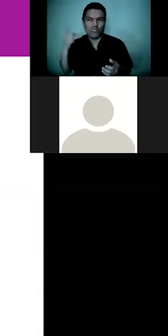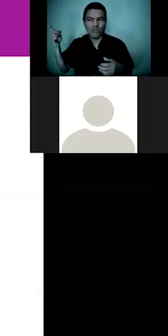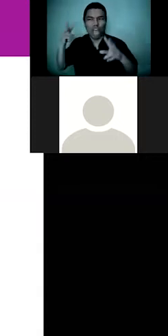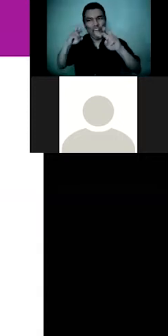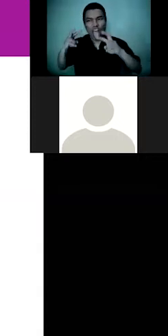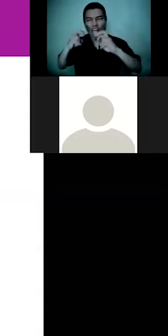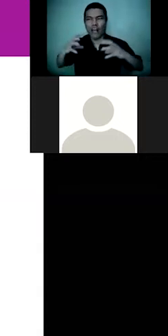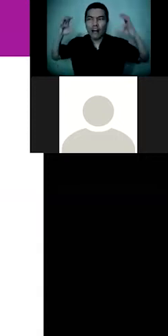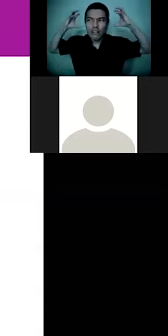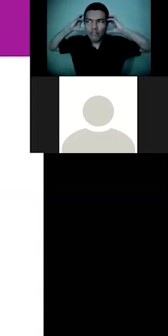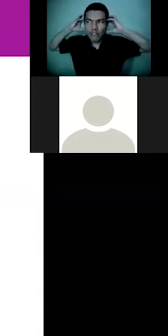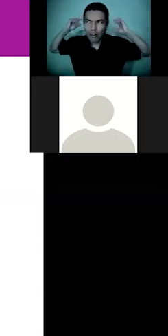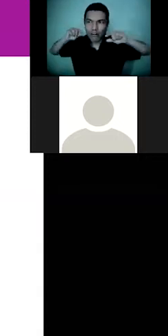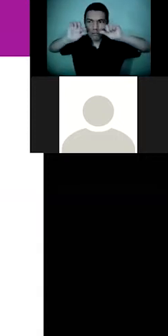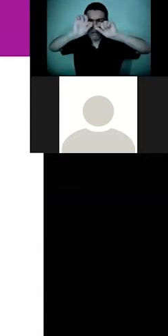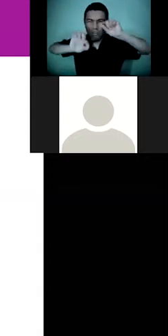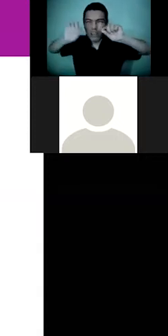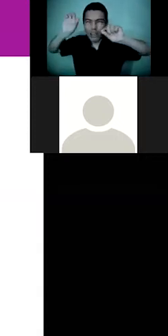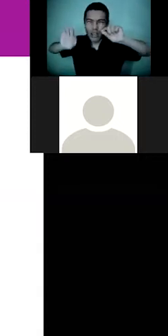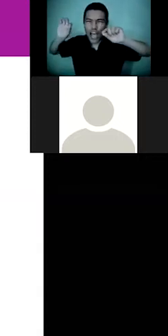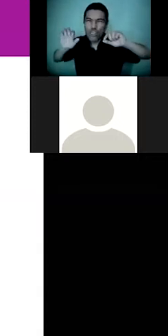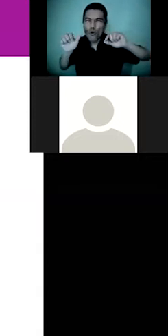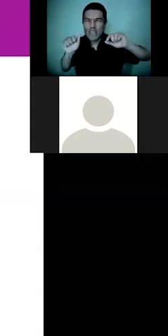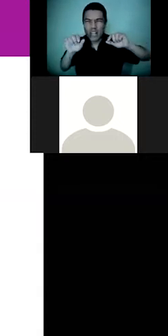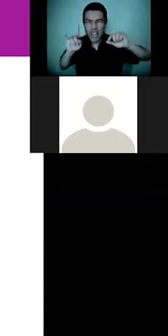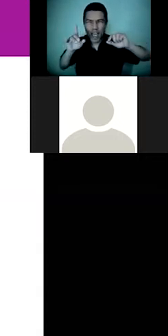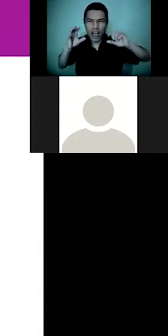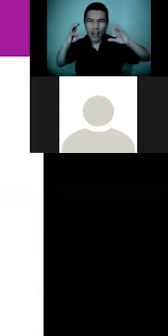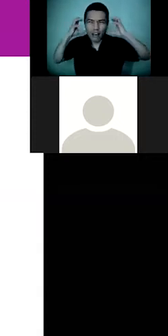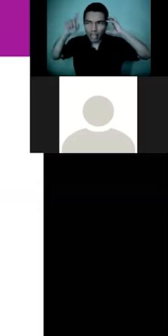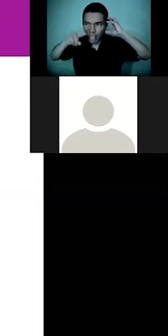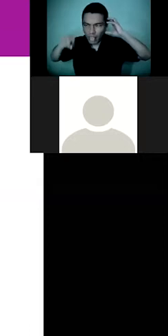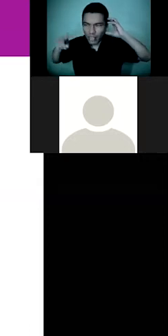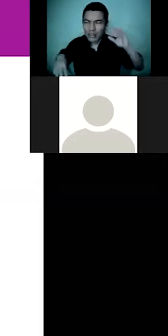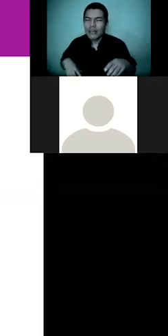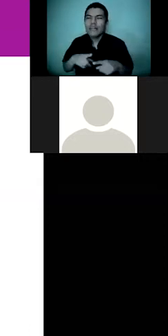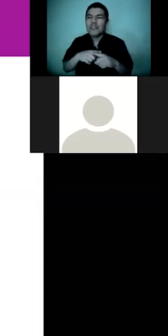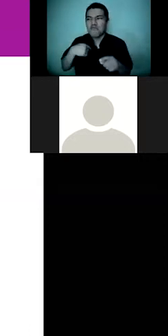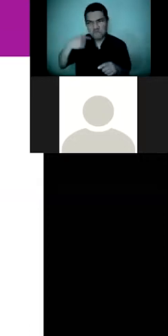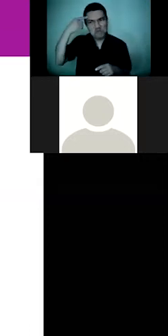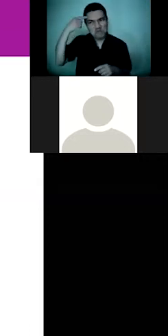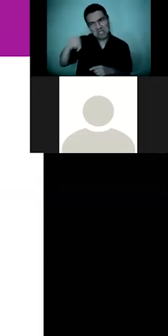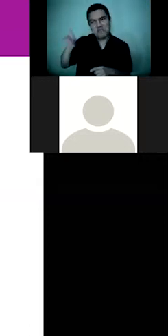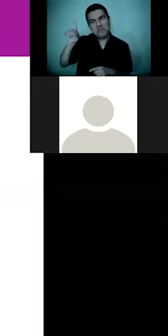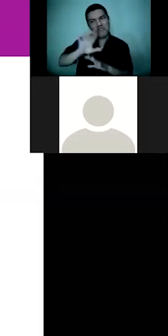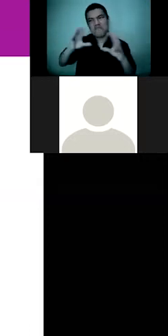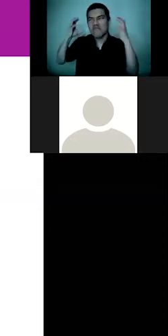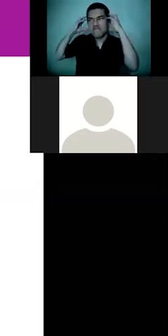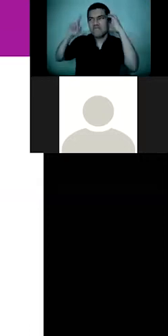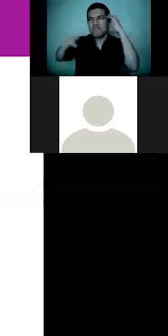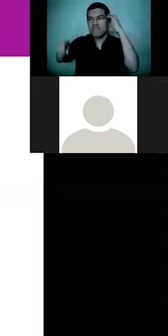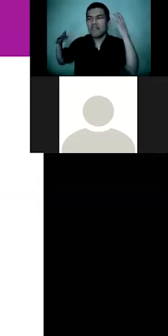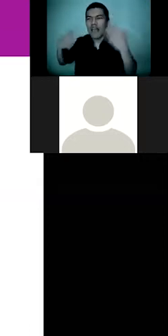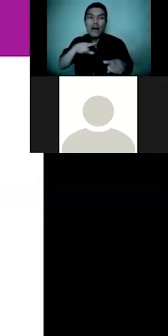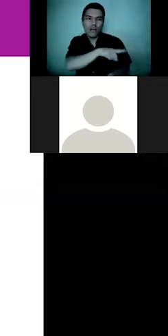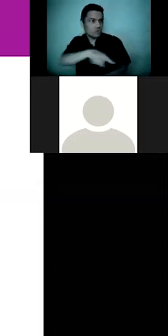una evaluación para ver si yo era sordo de verdad. Me ponían y escuchaba una audiometría. Yo escuchaba para ver